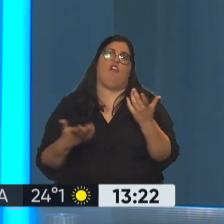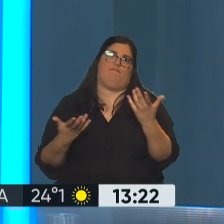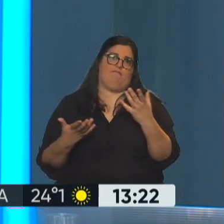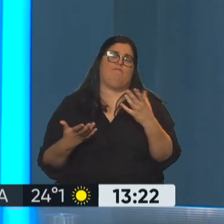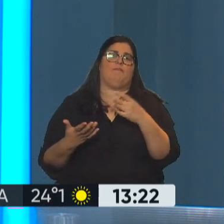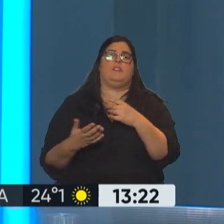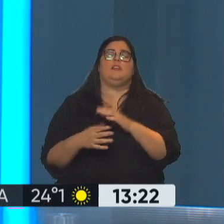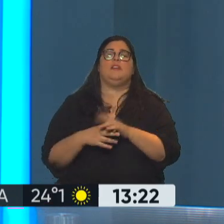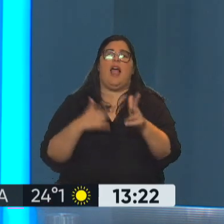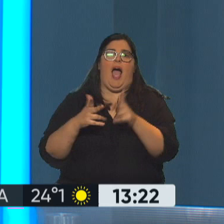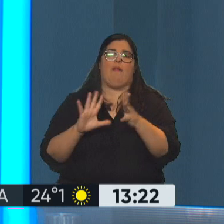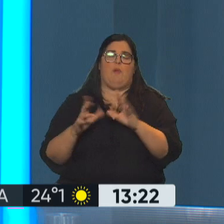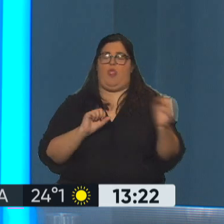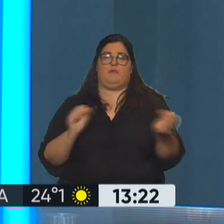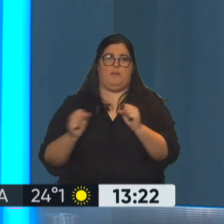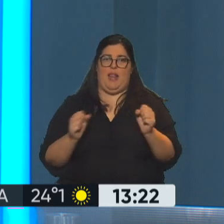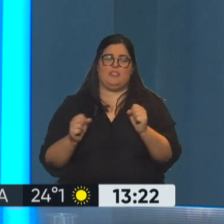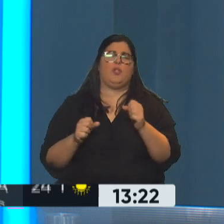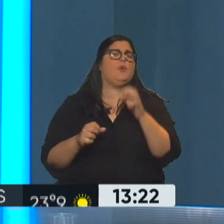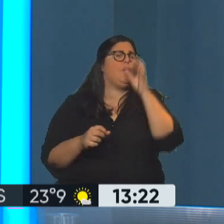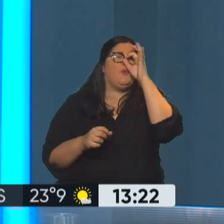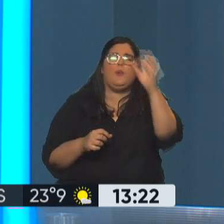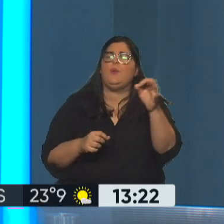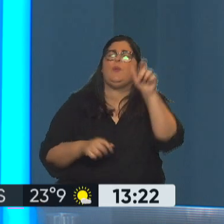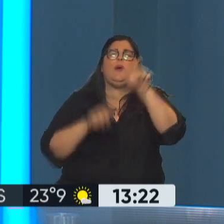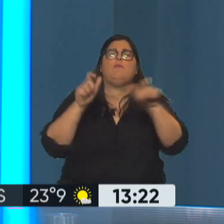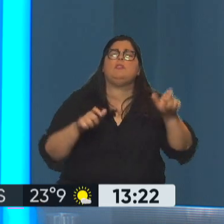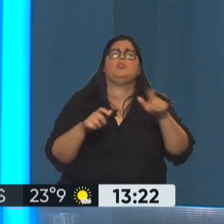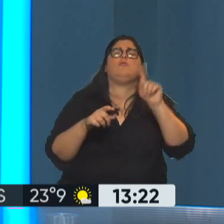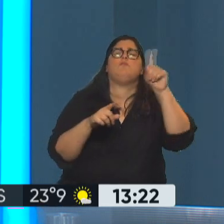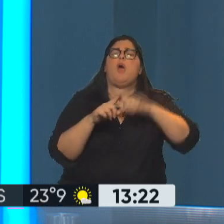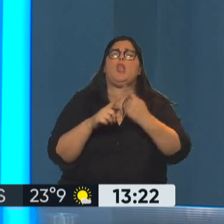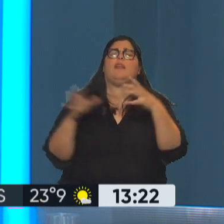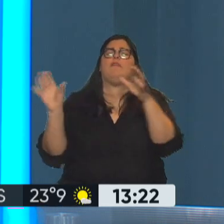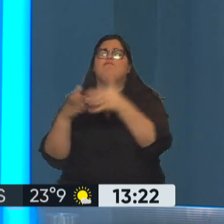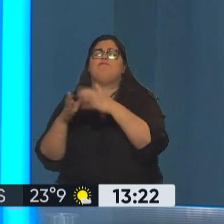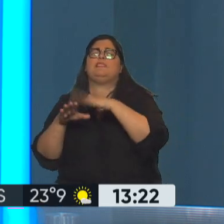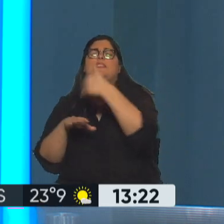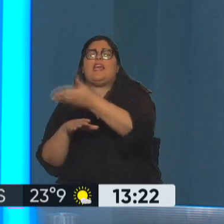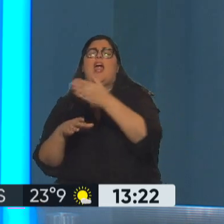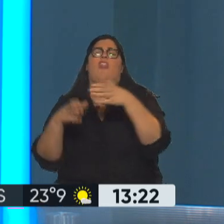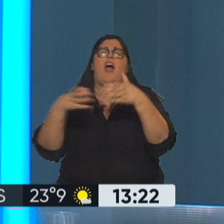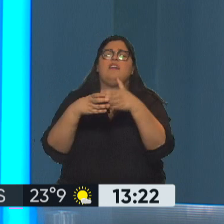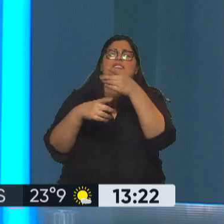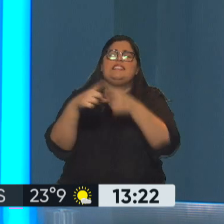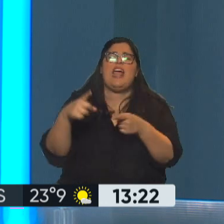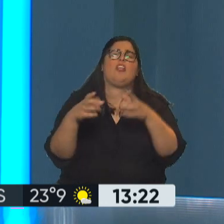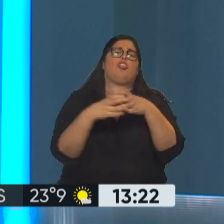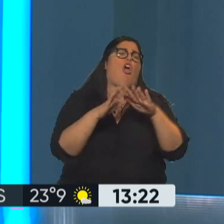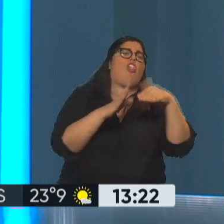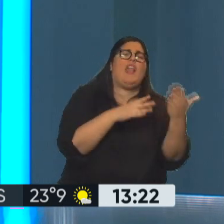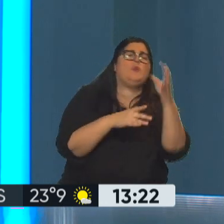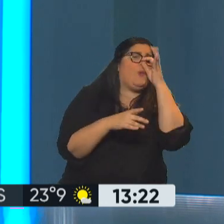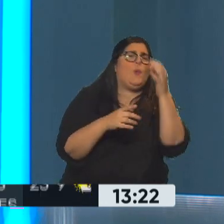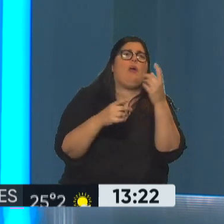sea, nunca el arco político brasileño, de izquierda, de derecha, el centro, nunca cuestionó el sistema